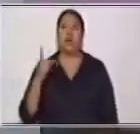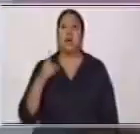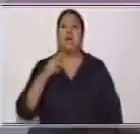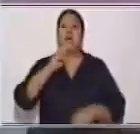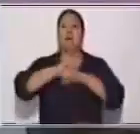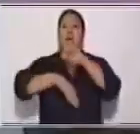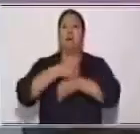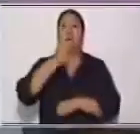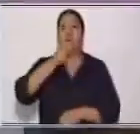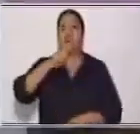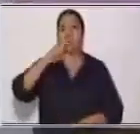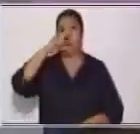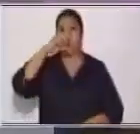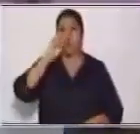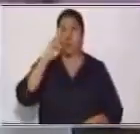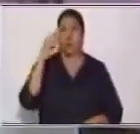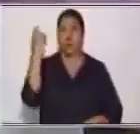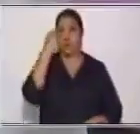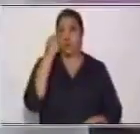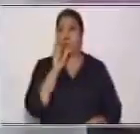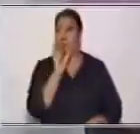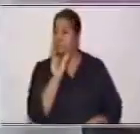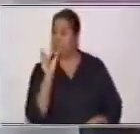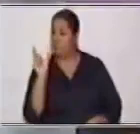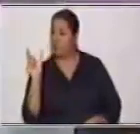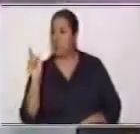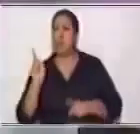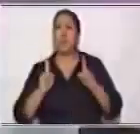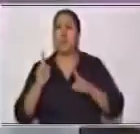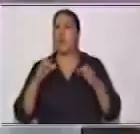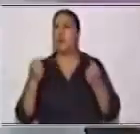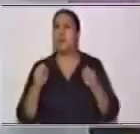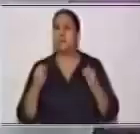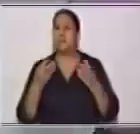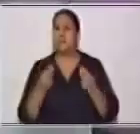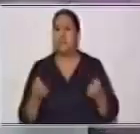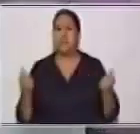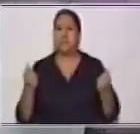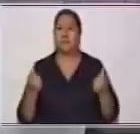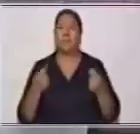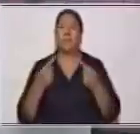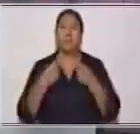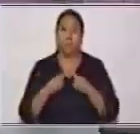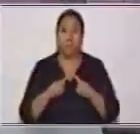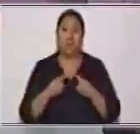factores que desarrollar, pero a la vez se pudo descomponer en términos.